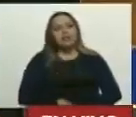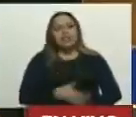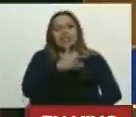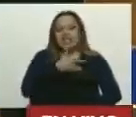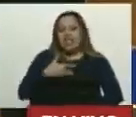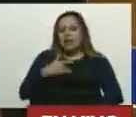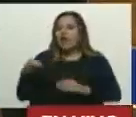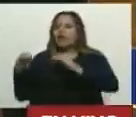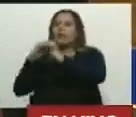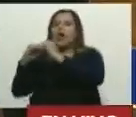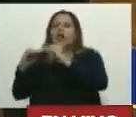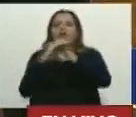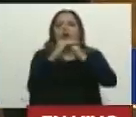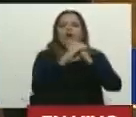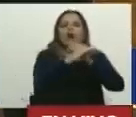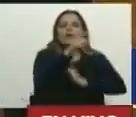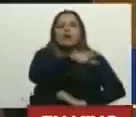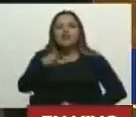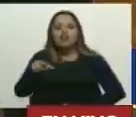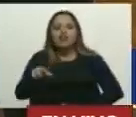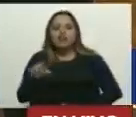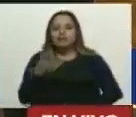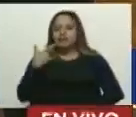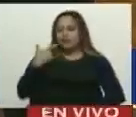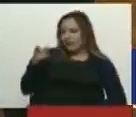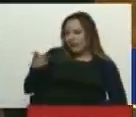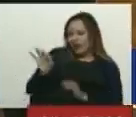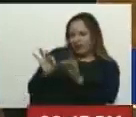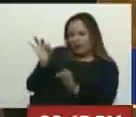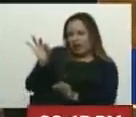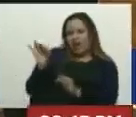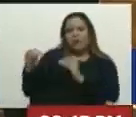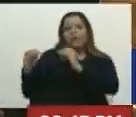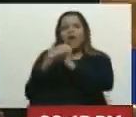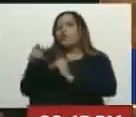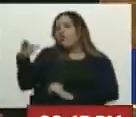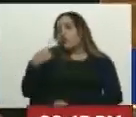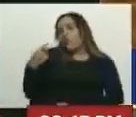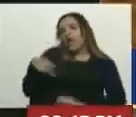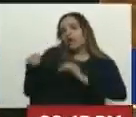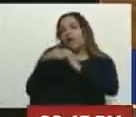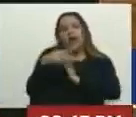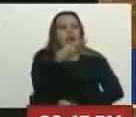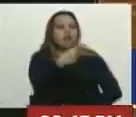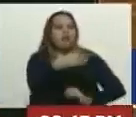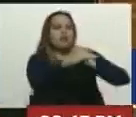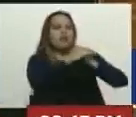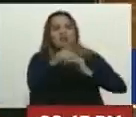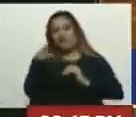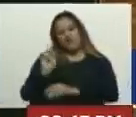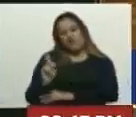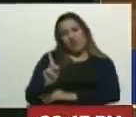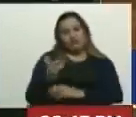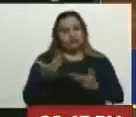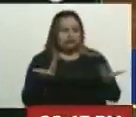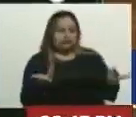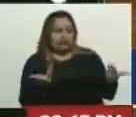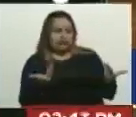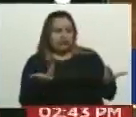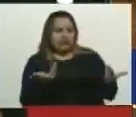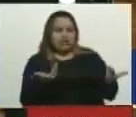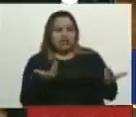a todas y a todos, y tratarnos de medirnos por el mismo rasero. Si nos pusiéramos buscando aquella república ideal de